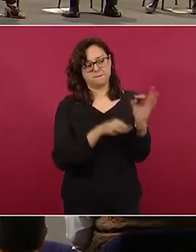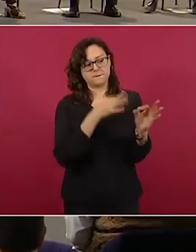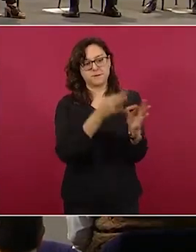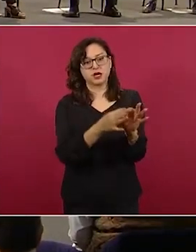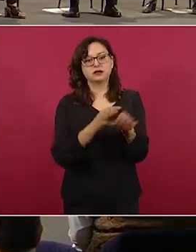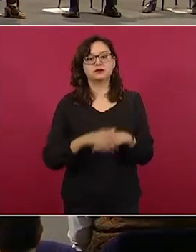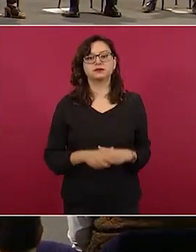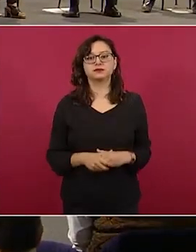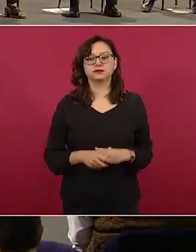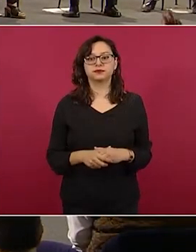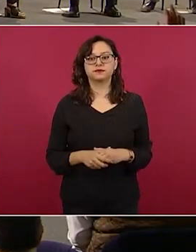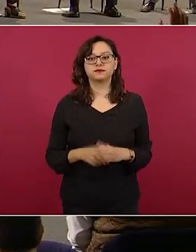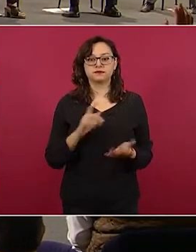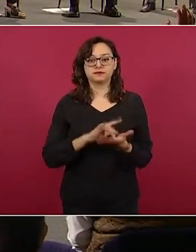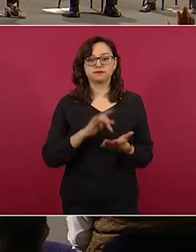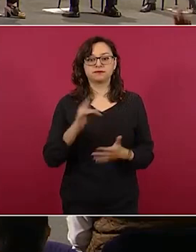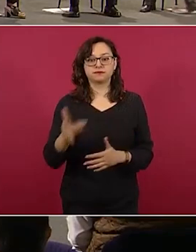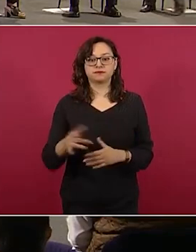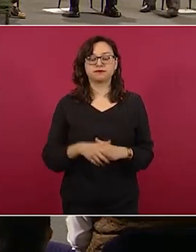Gracias.